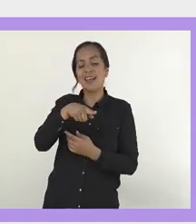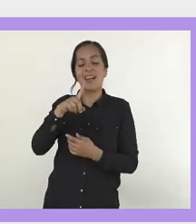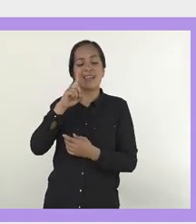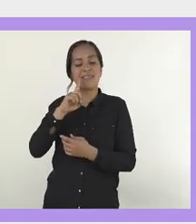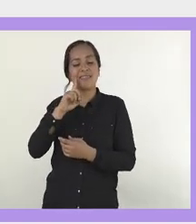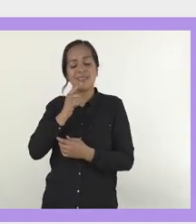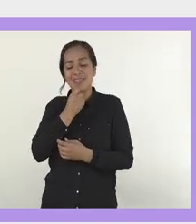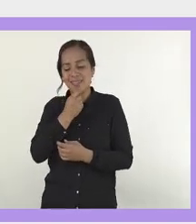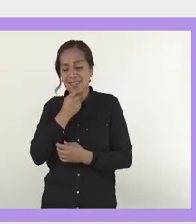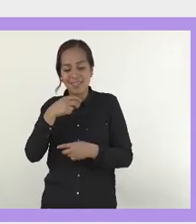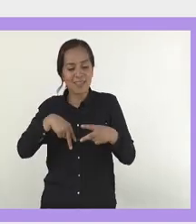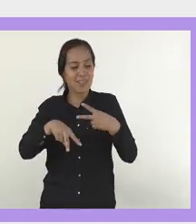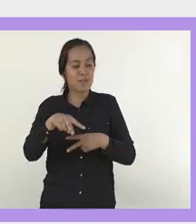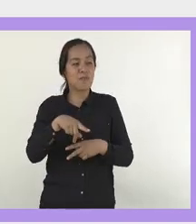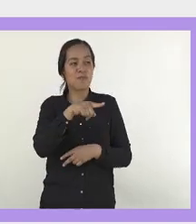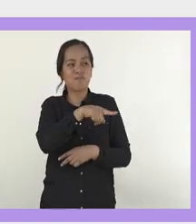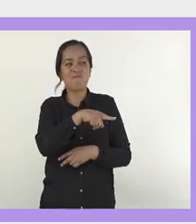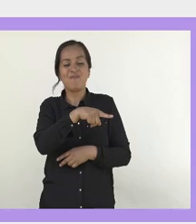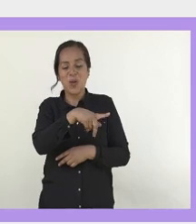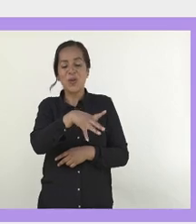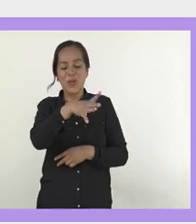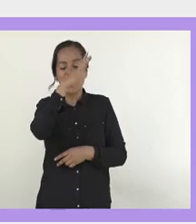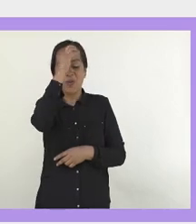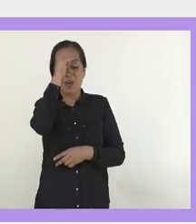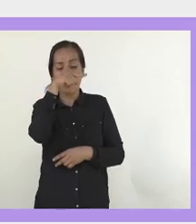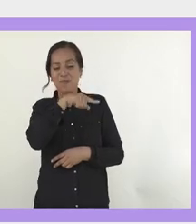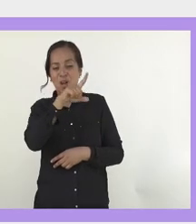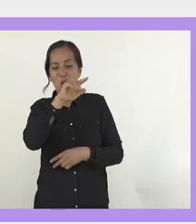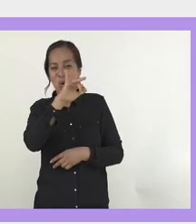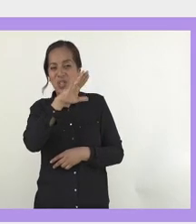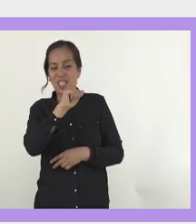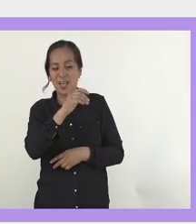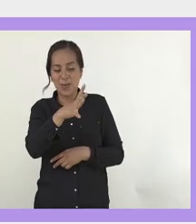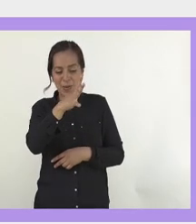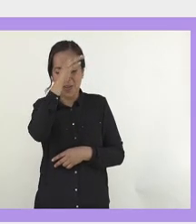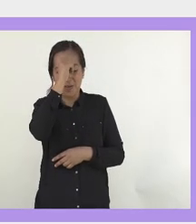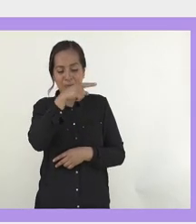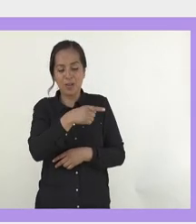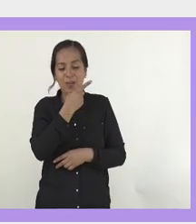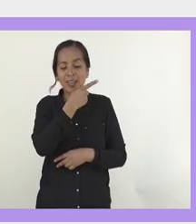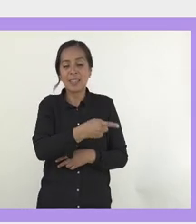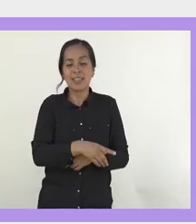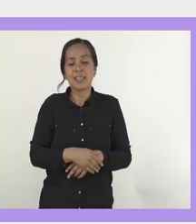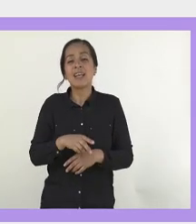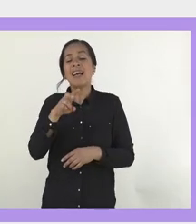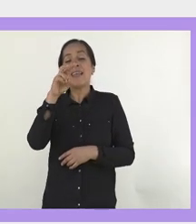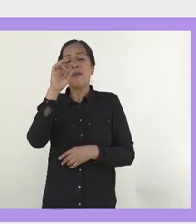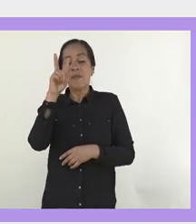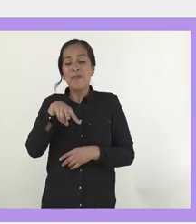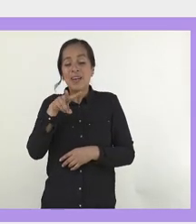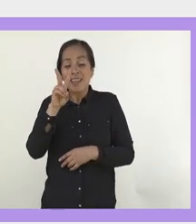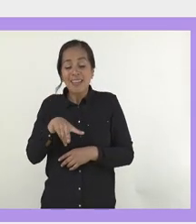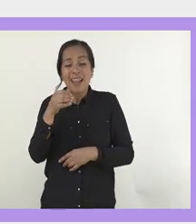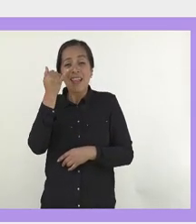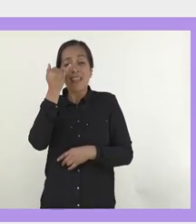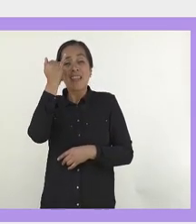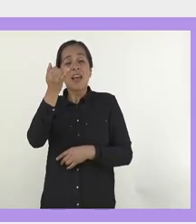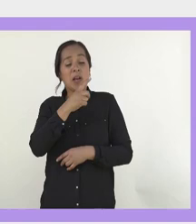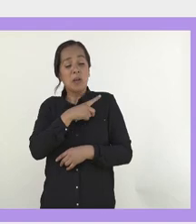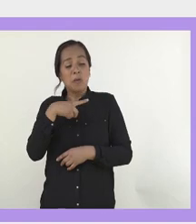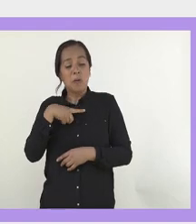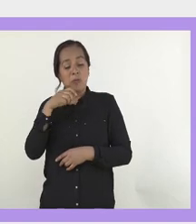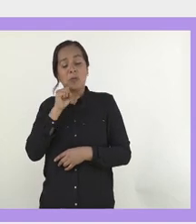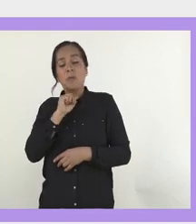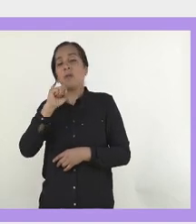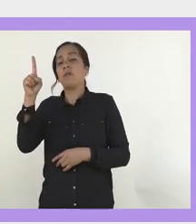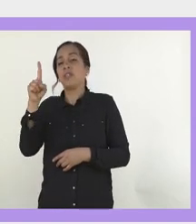estoy de acuerdo con con lo que dice Lucía esta idea de que tenemos que realmente ser profesionales